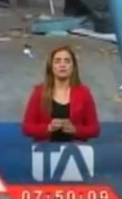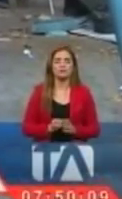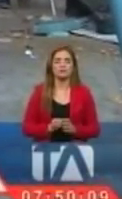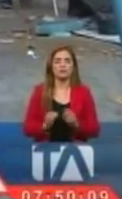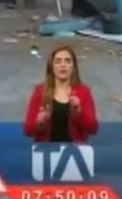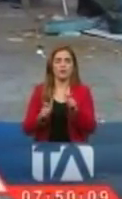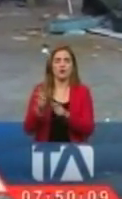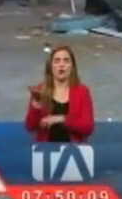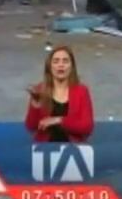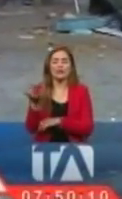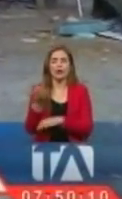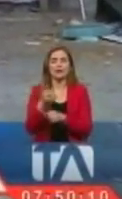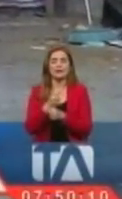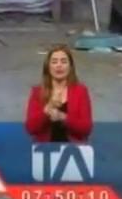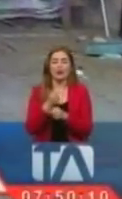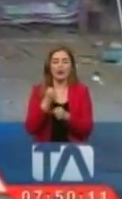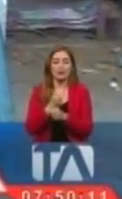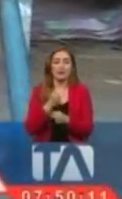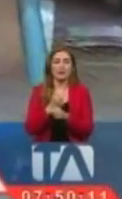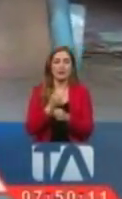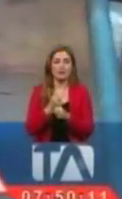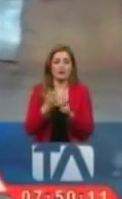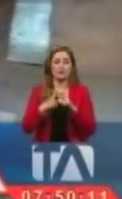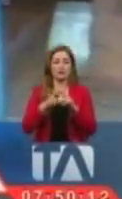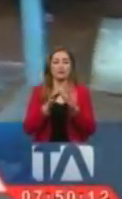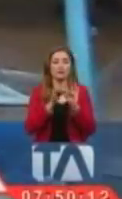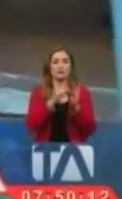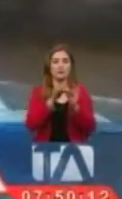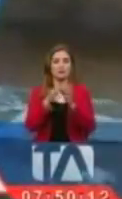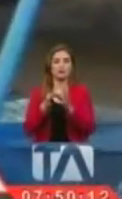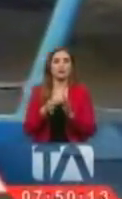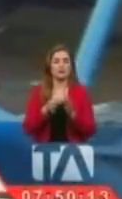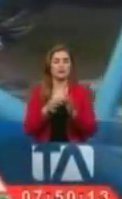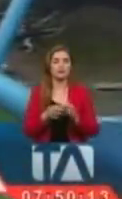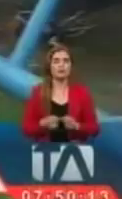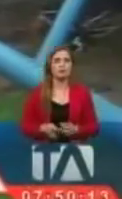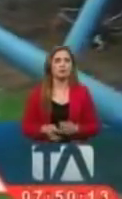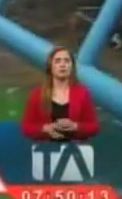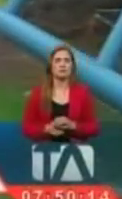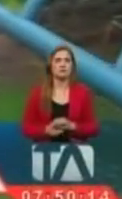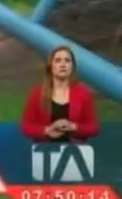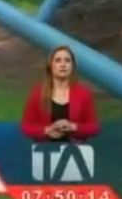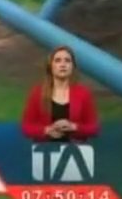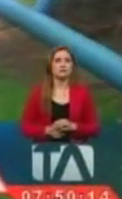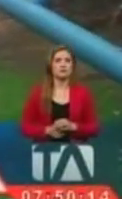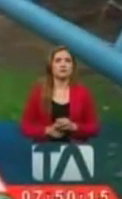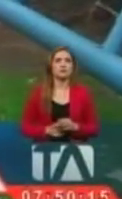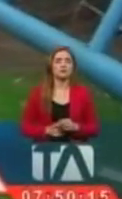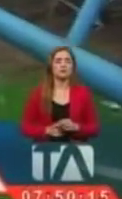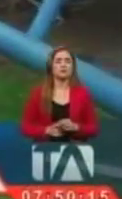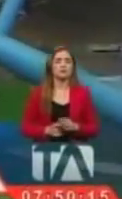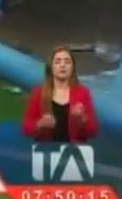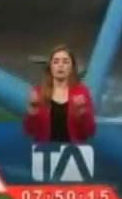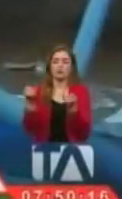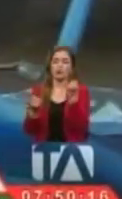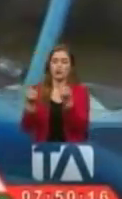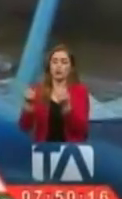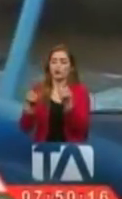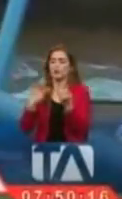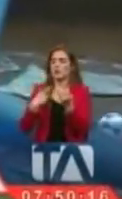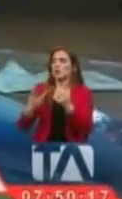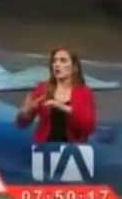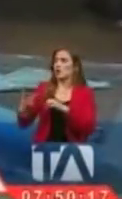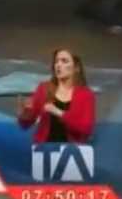indigentes vamos a realizar unos trabajos de mantenimiento en el sector y empezamos ya con la poda de la maleza que ha